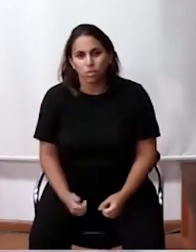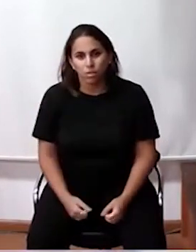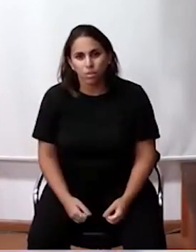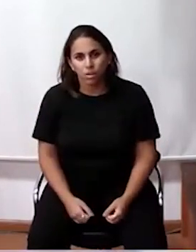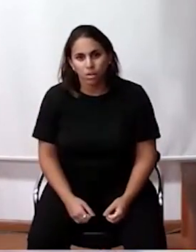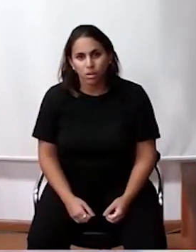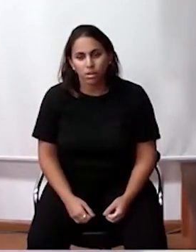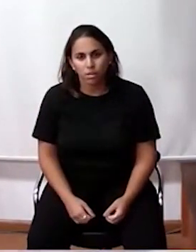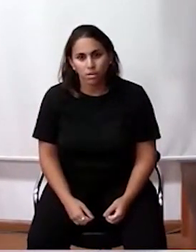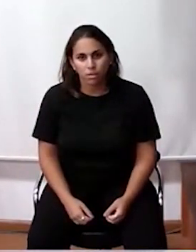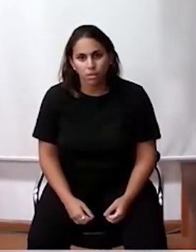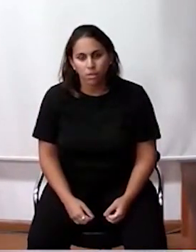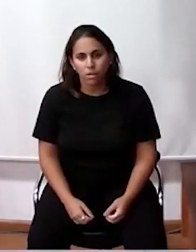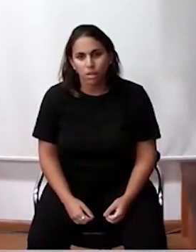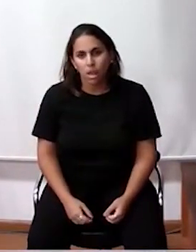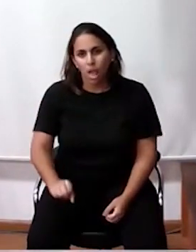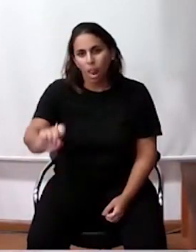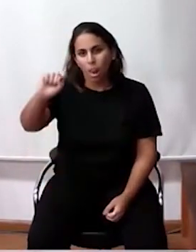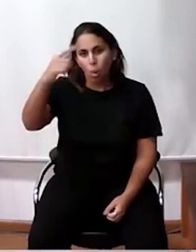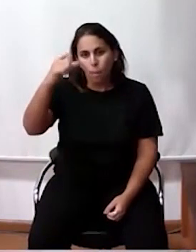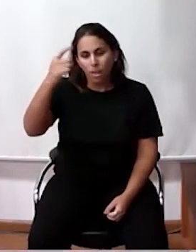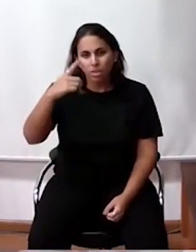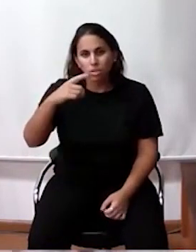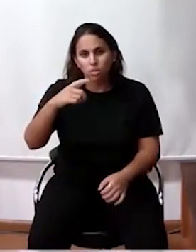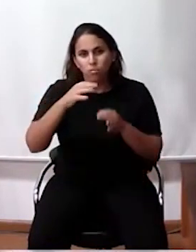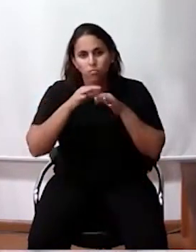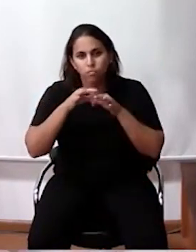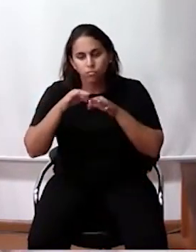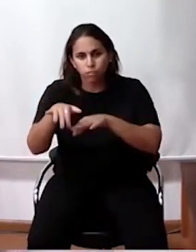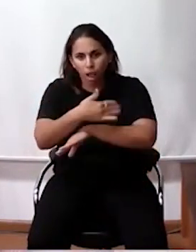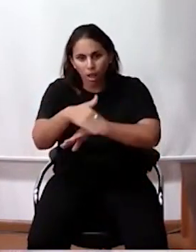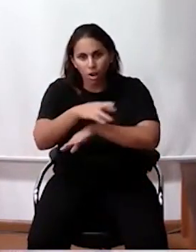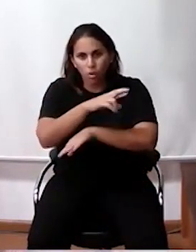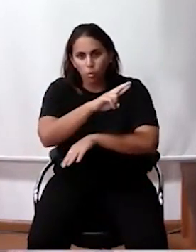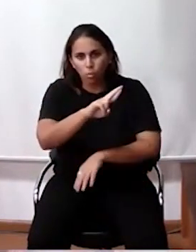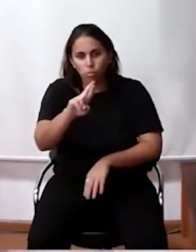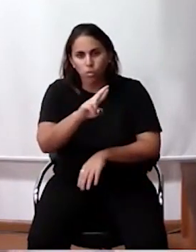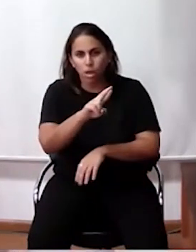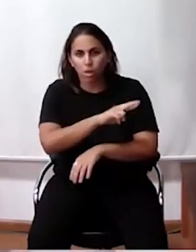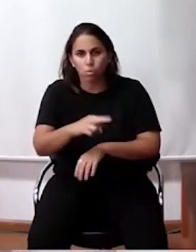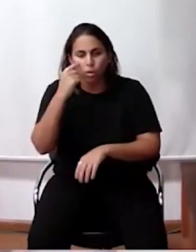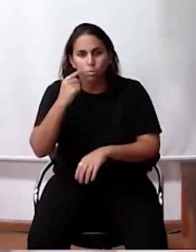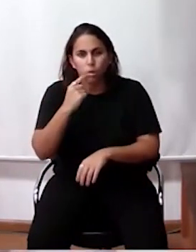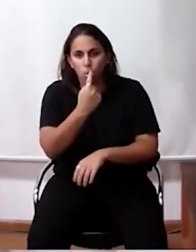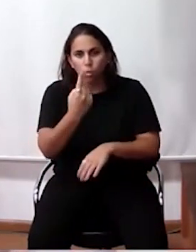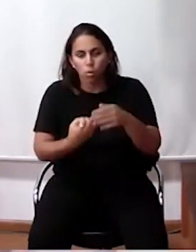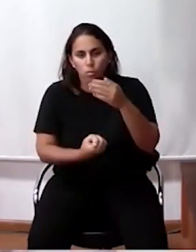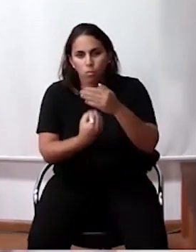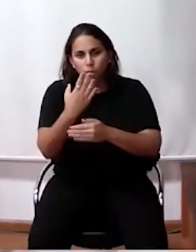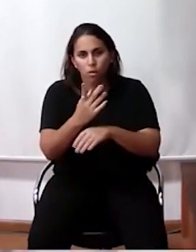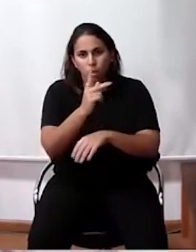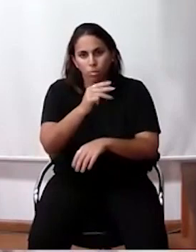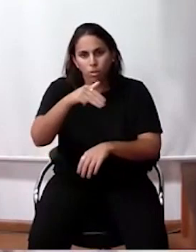y es la iluminación en todo su trayecto de la ruta 1 nueva desde el kilómetro